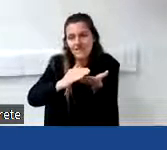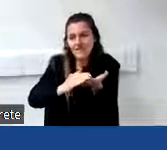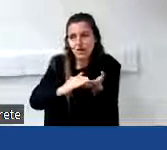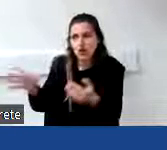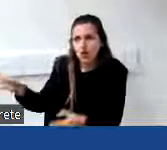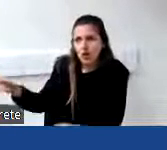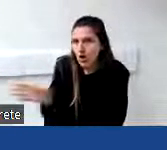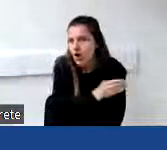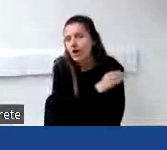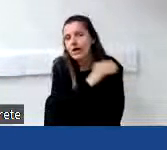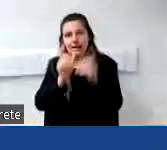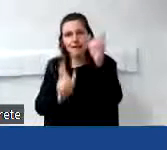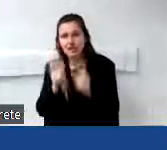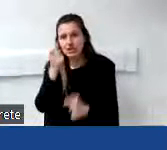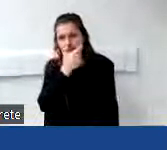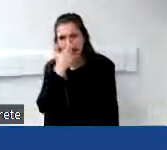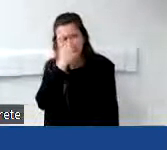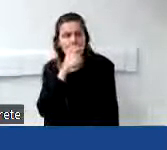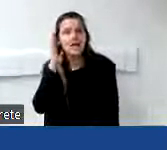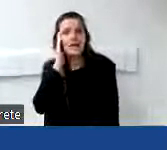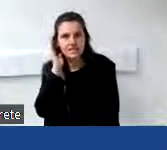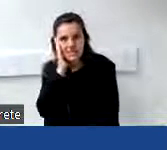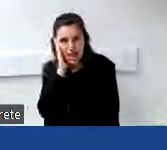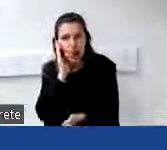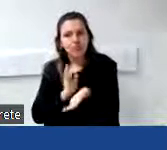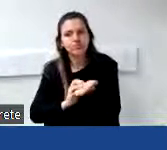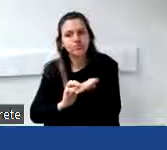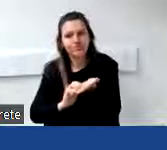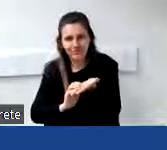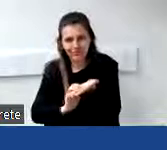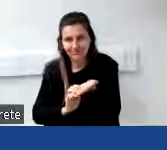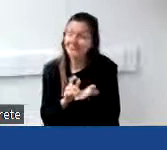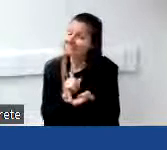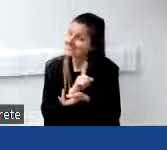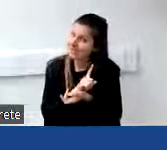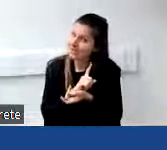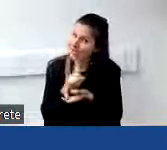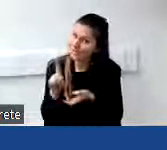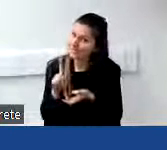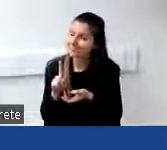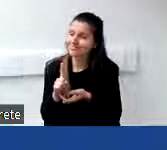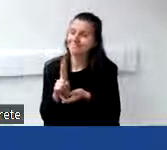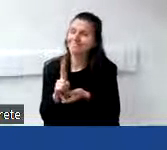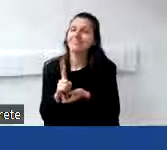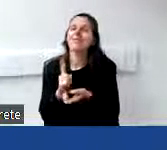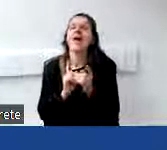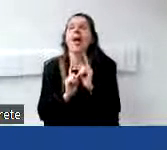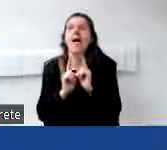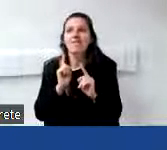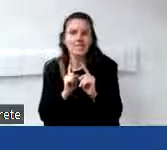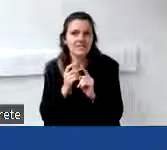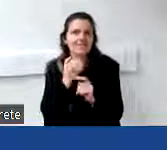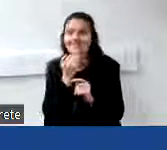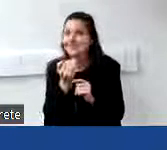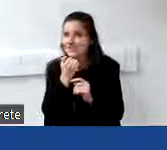braille. Entonces nosotros decimos, ta, golazo, agarramos, hacemos un montón de números en braille. Y cuando venga una persona ciega se